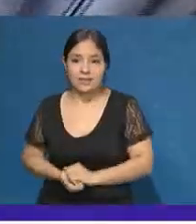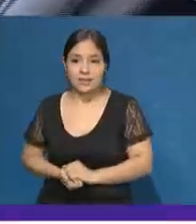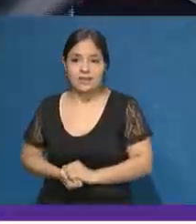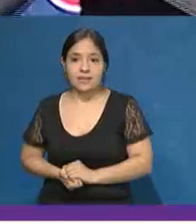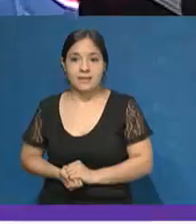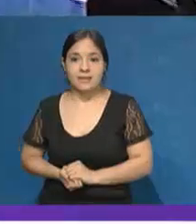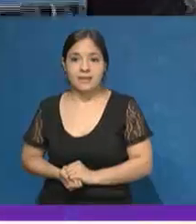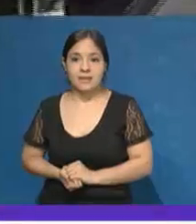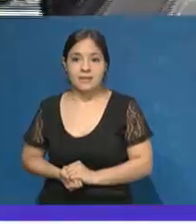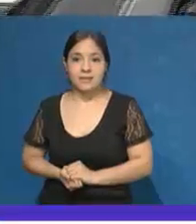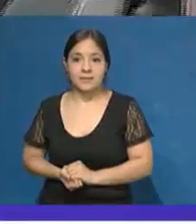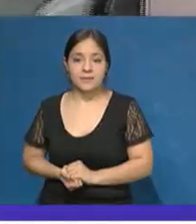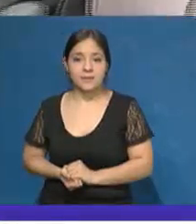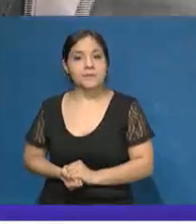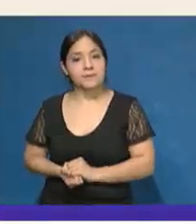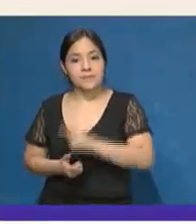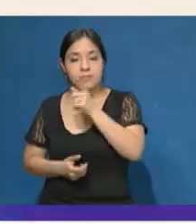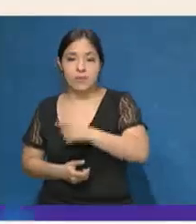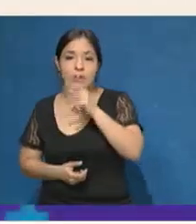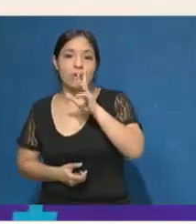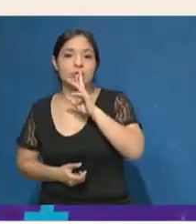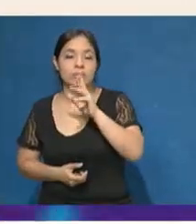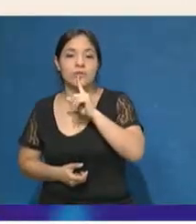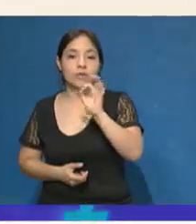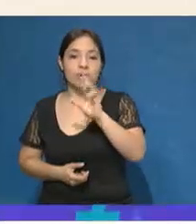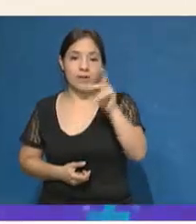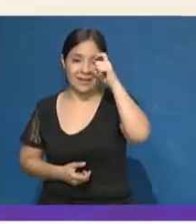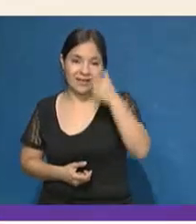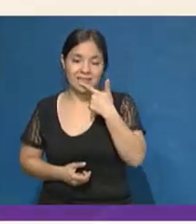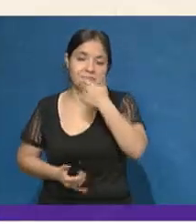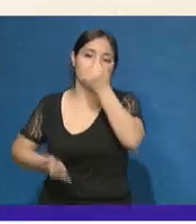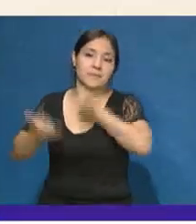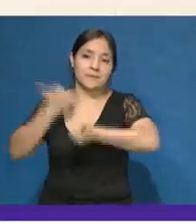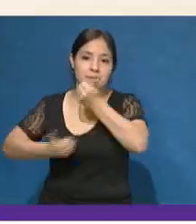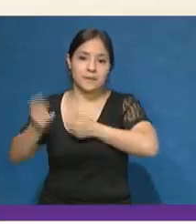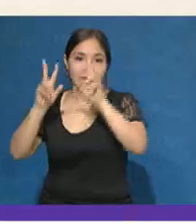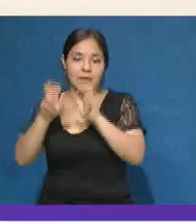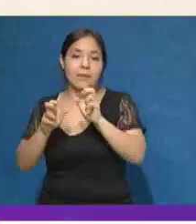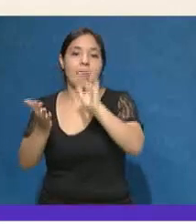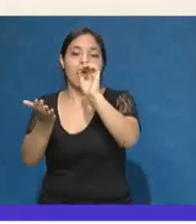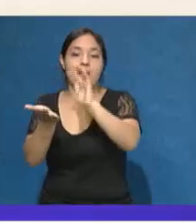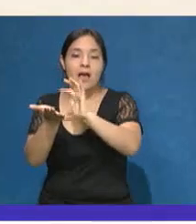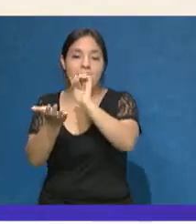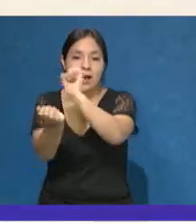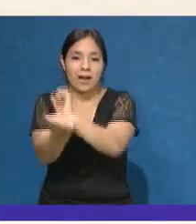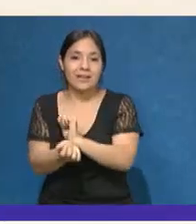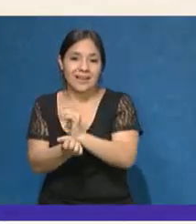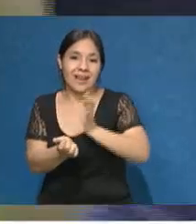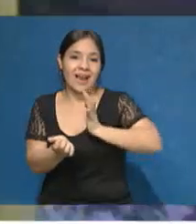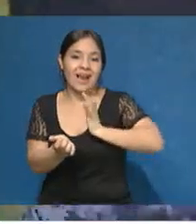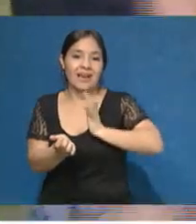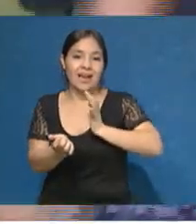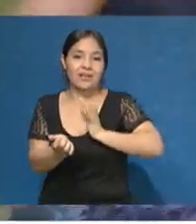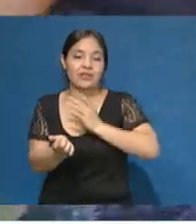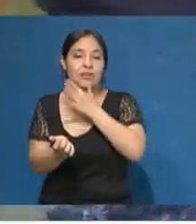buenos días vienen las palabras entonces del fiscal de carlos torres dan y hablando acerca de estos catorce años con una condena que no solamente ha